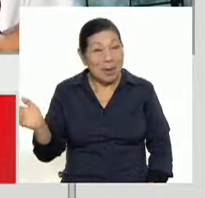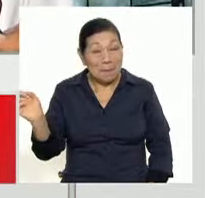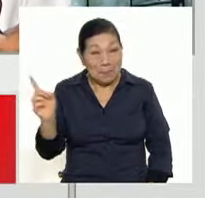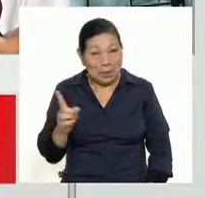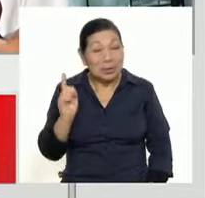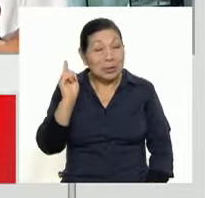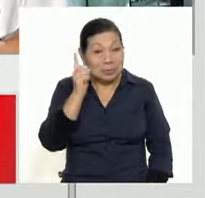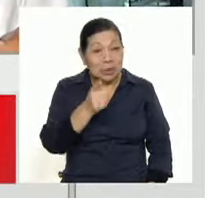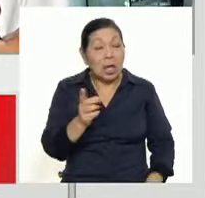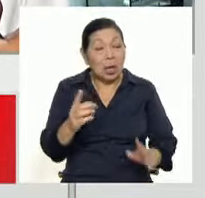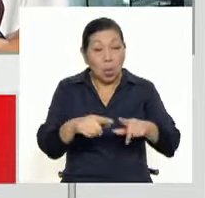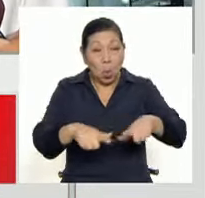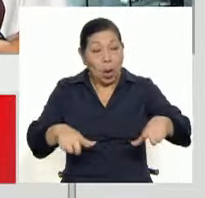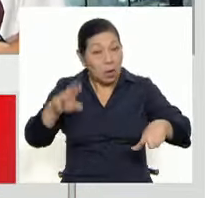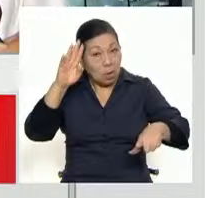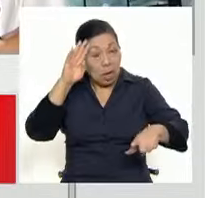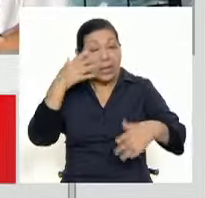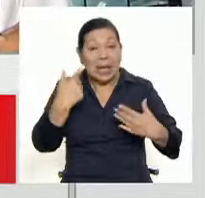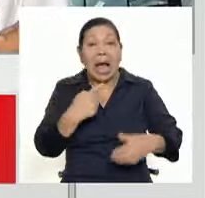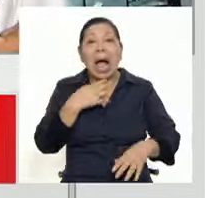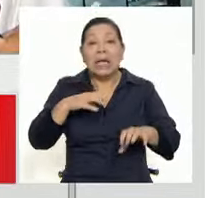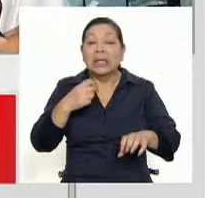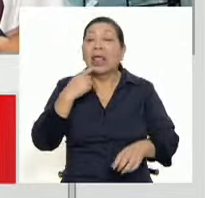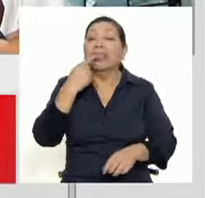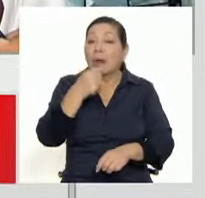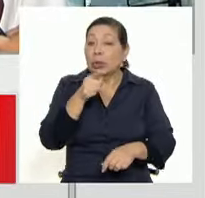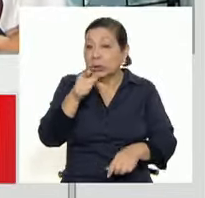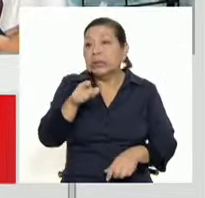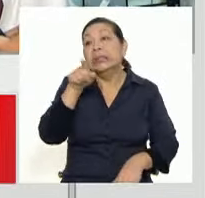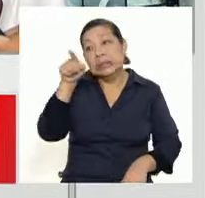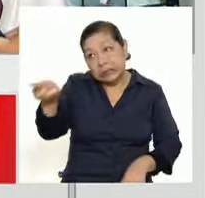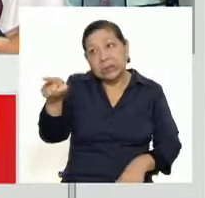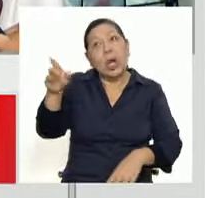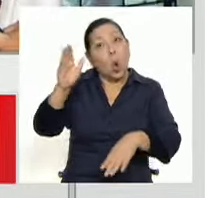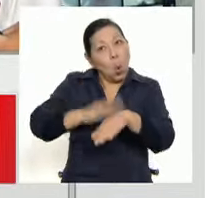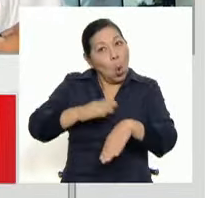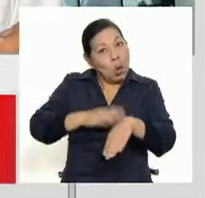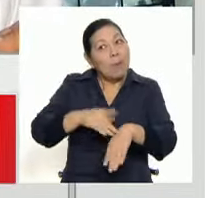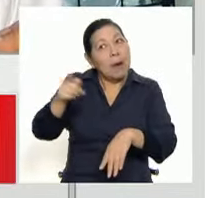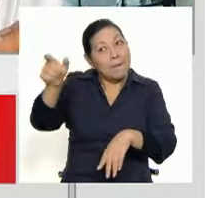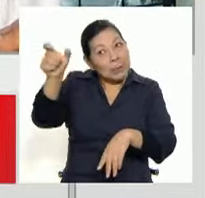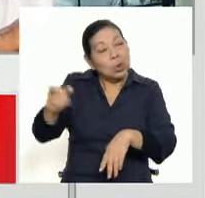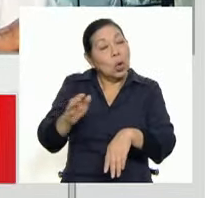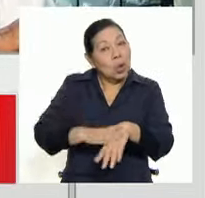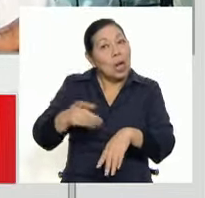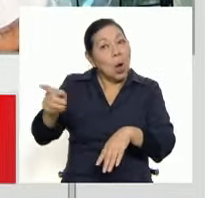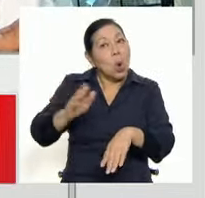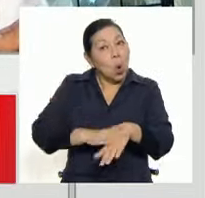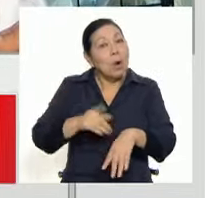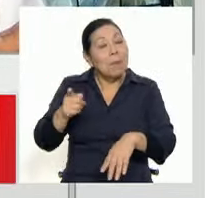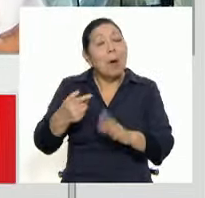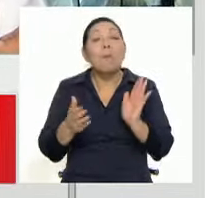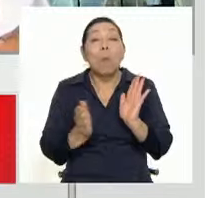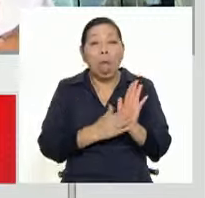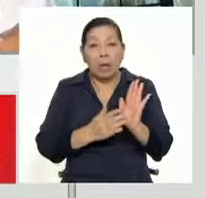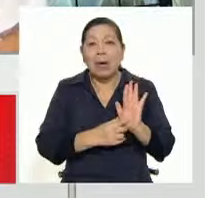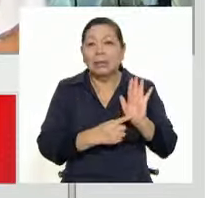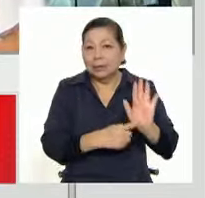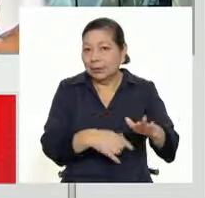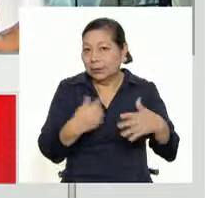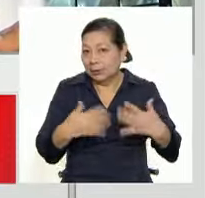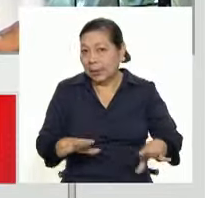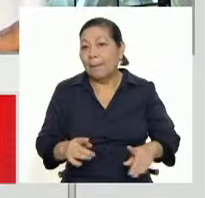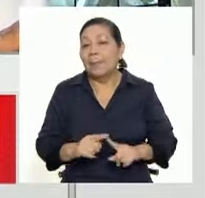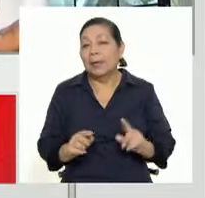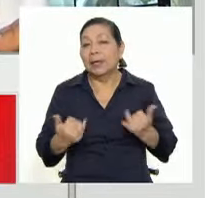agraviada se ha personado a la comisaría, ha hecho la denuncia, ha reconocido a la persona y todas las personas, las evidencias se han puesto a disposición del Ministerio